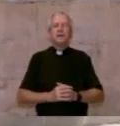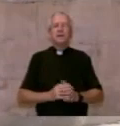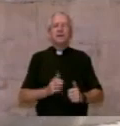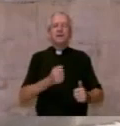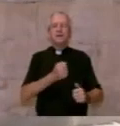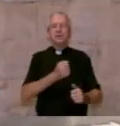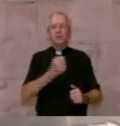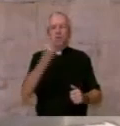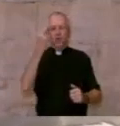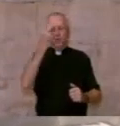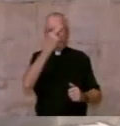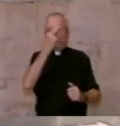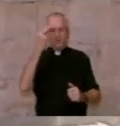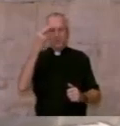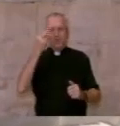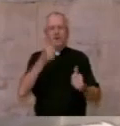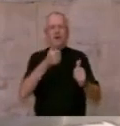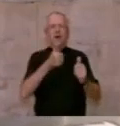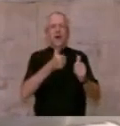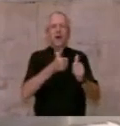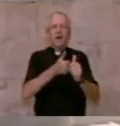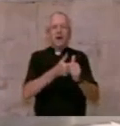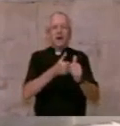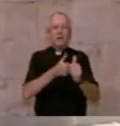la comunión de los santos,